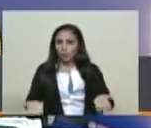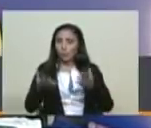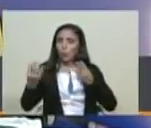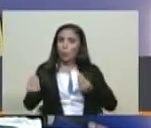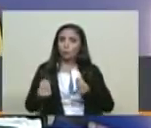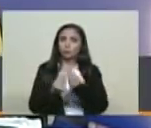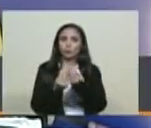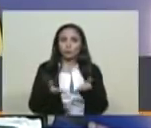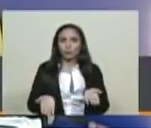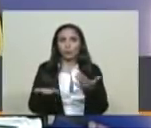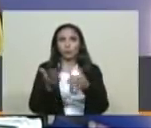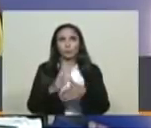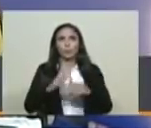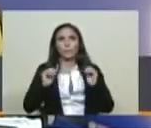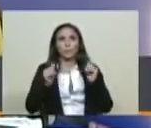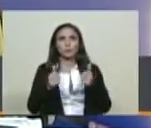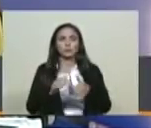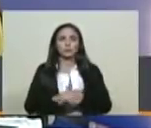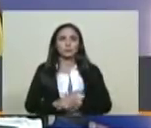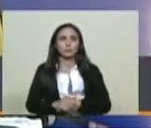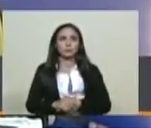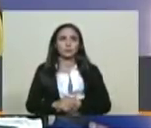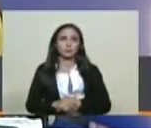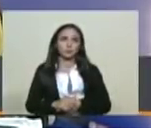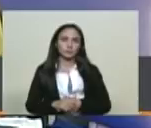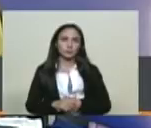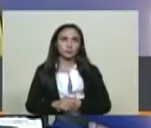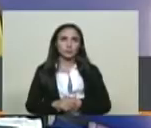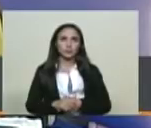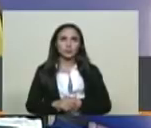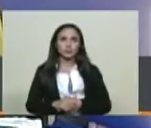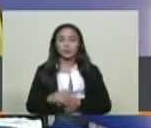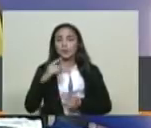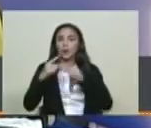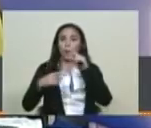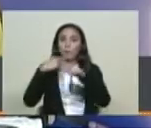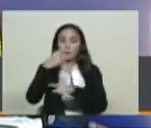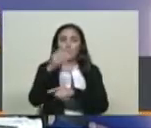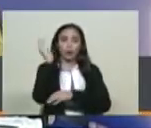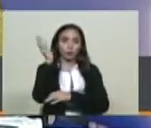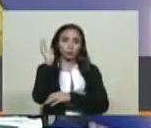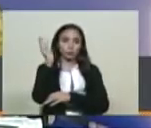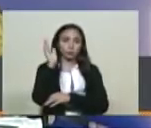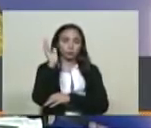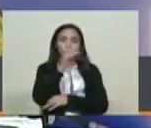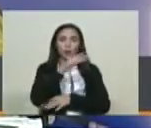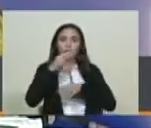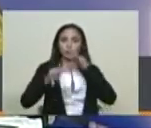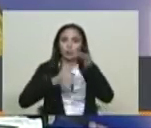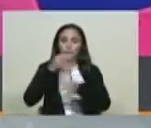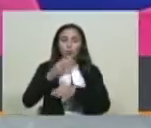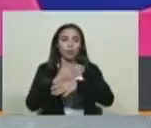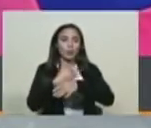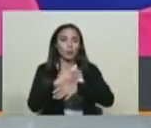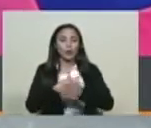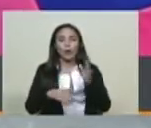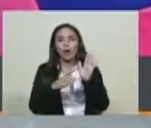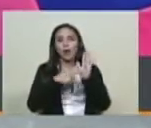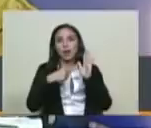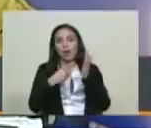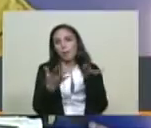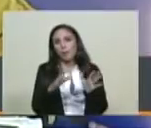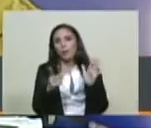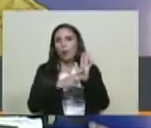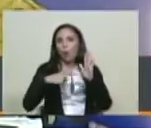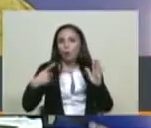hoy arranca, vamos a... Haga usted mañana una rueda de prensa, ministro Luis López, temprano, 11 de la mañana,